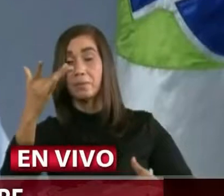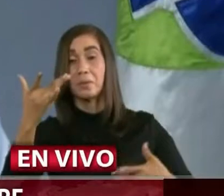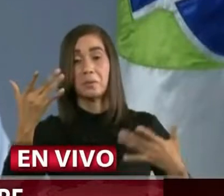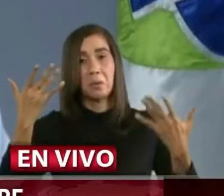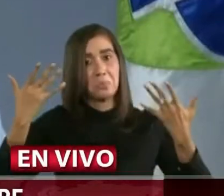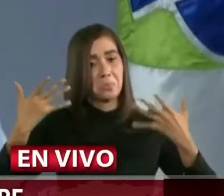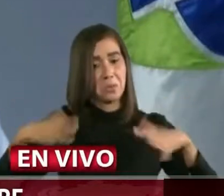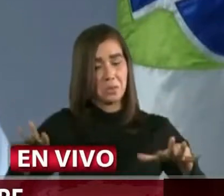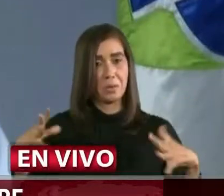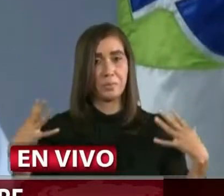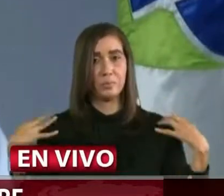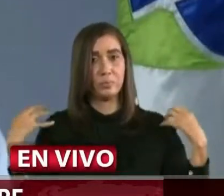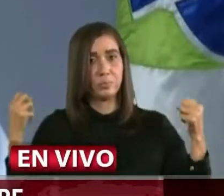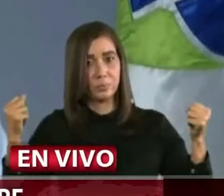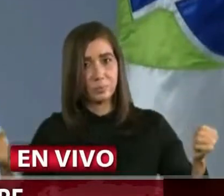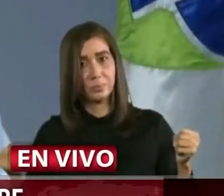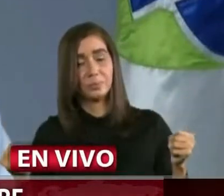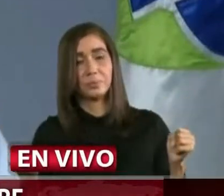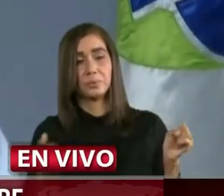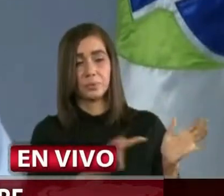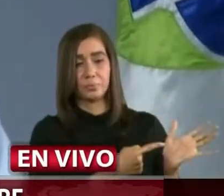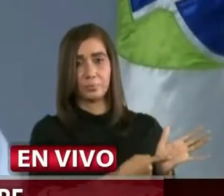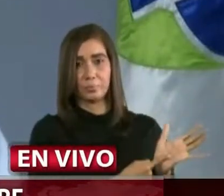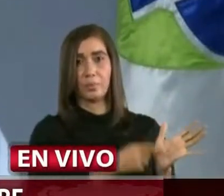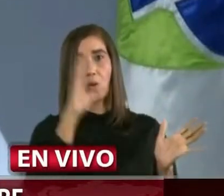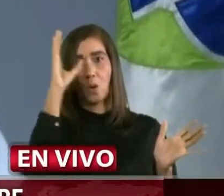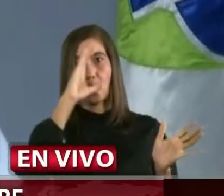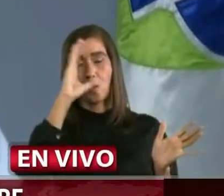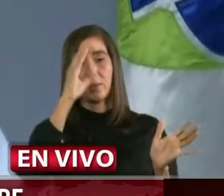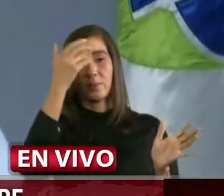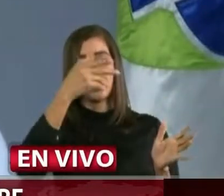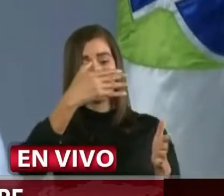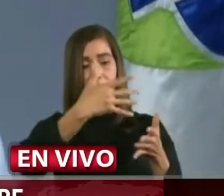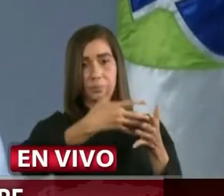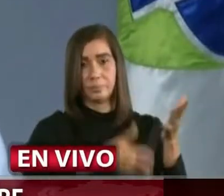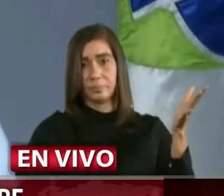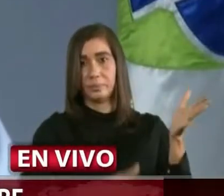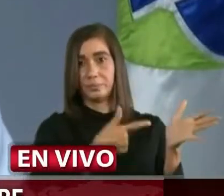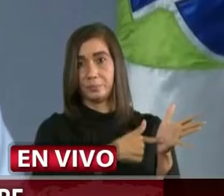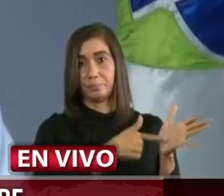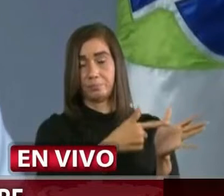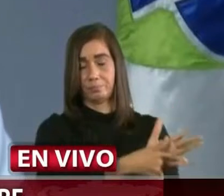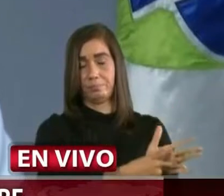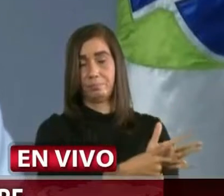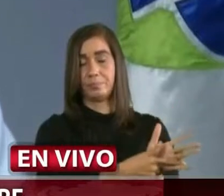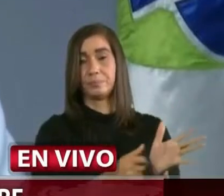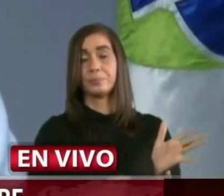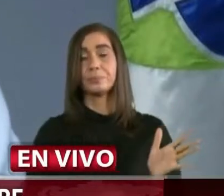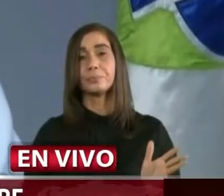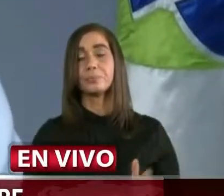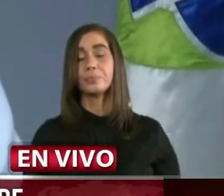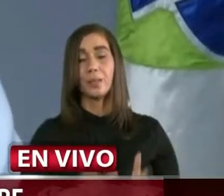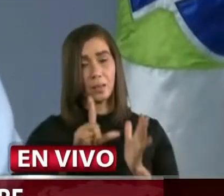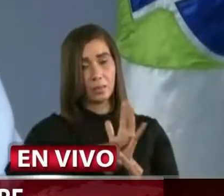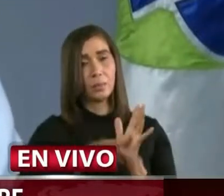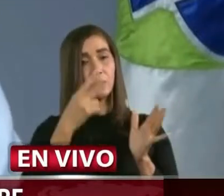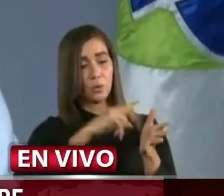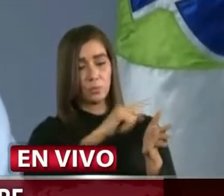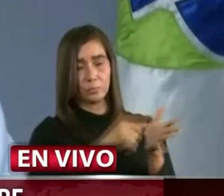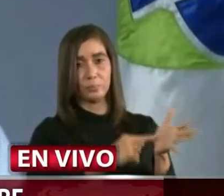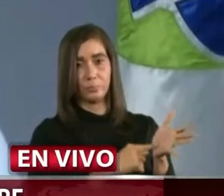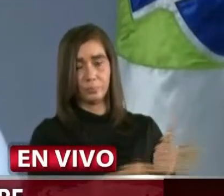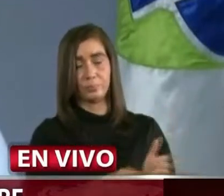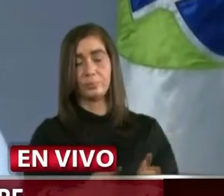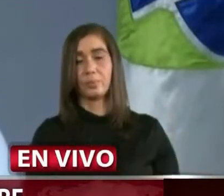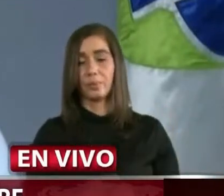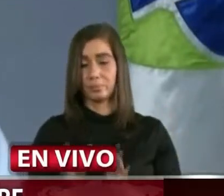que han curado la mayoría, según vamos a ver más adelante.